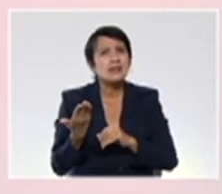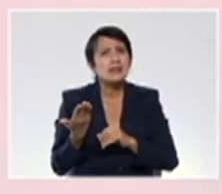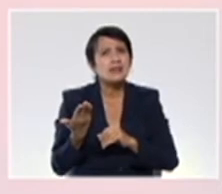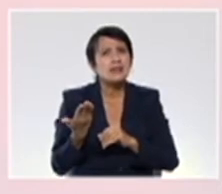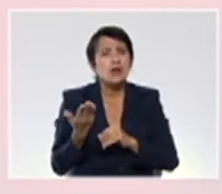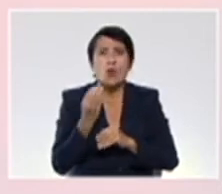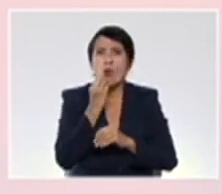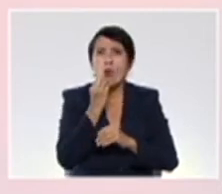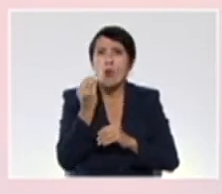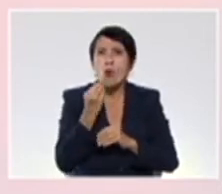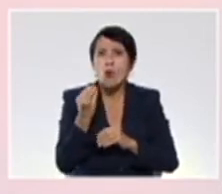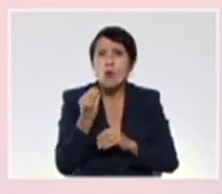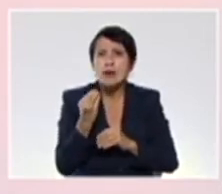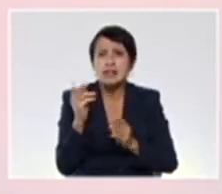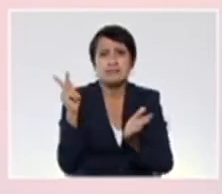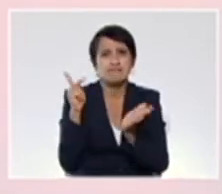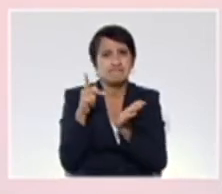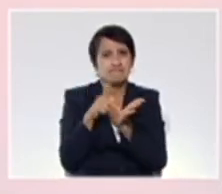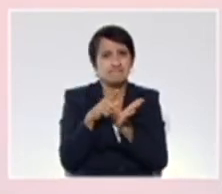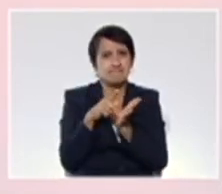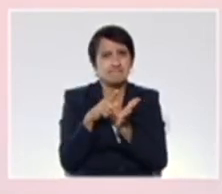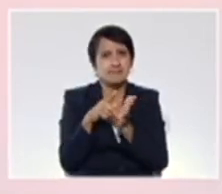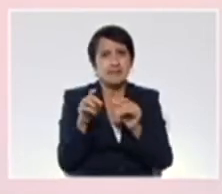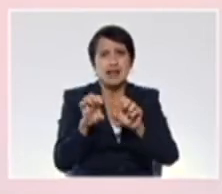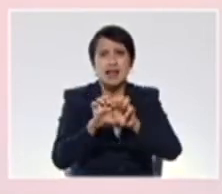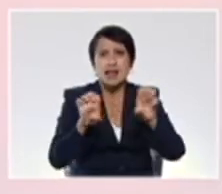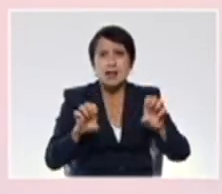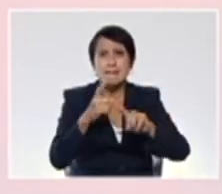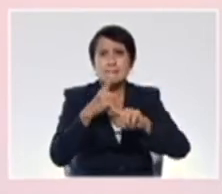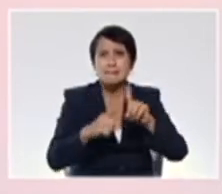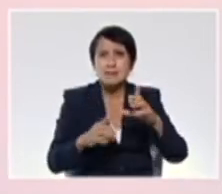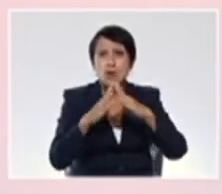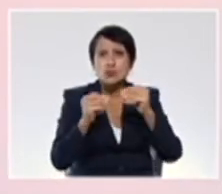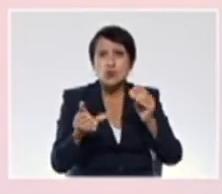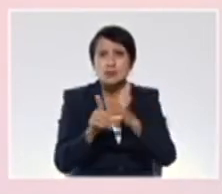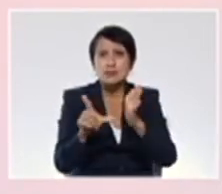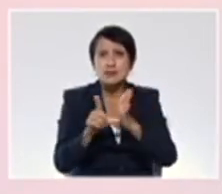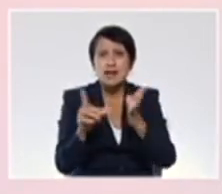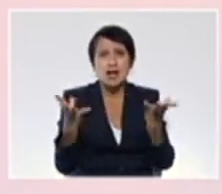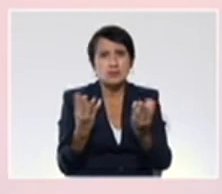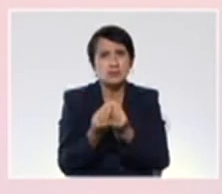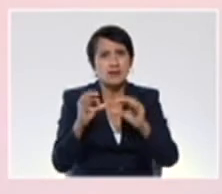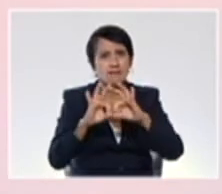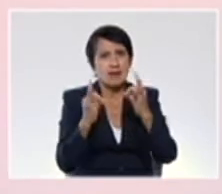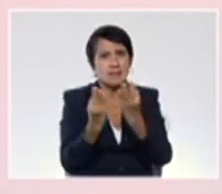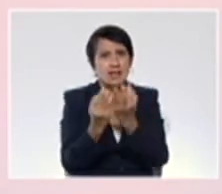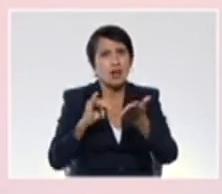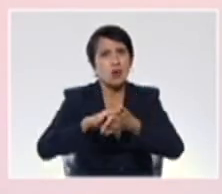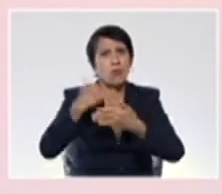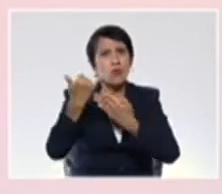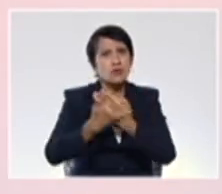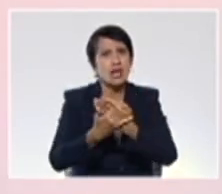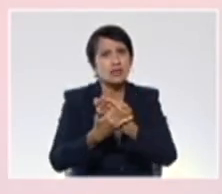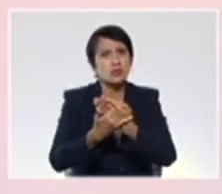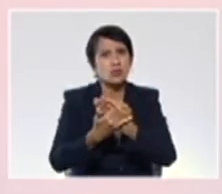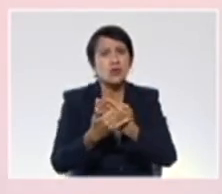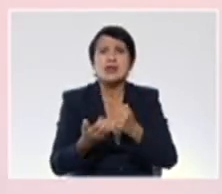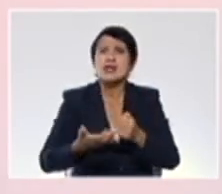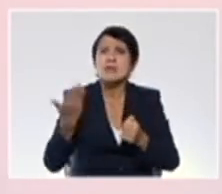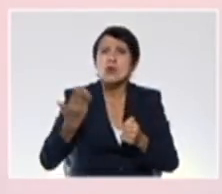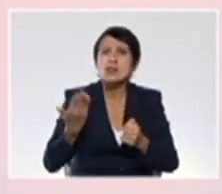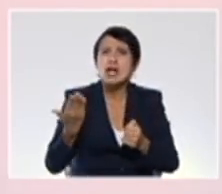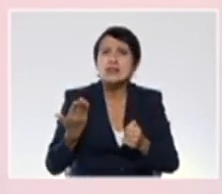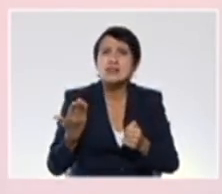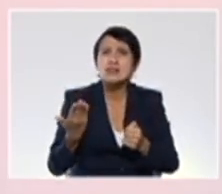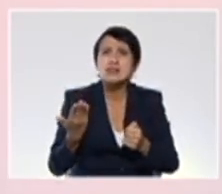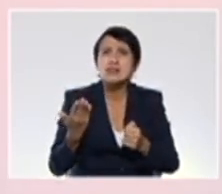los jóvenes o participantes de los talleres de educación laboral junto a la familia estos proyectos? ¿Qué relevancia tienen? ¿Qué